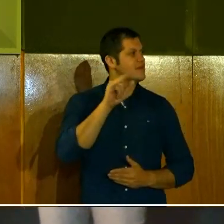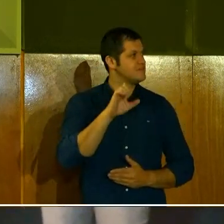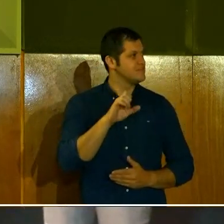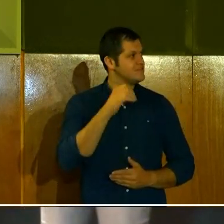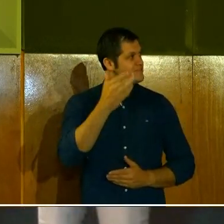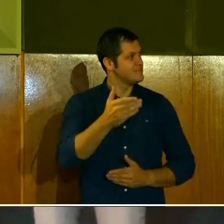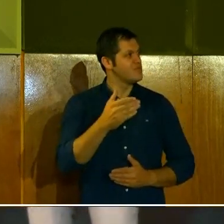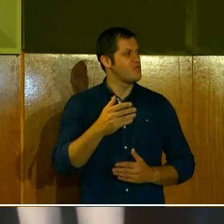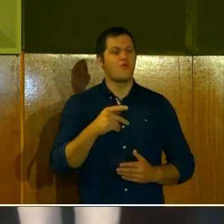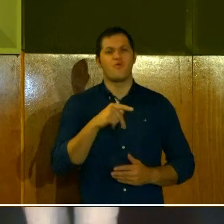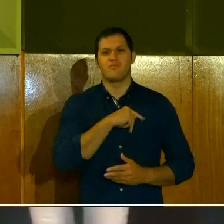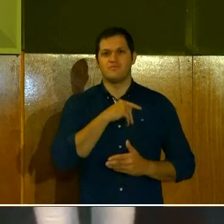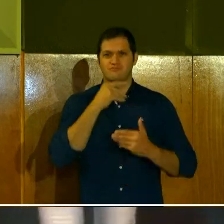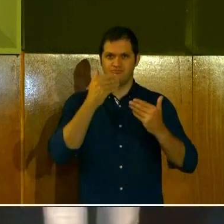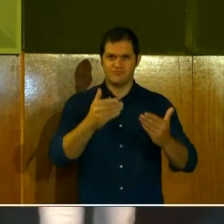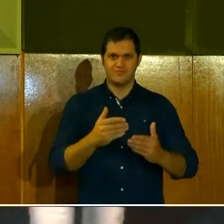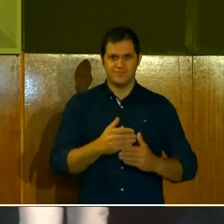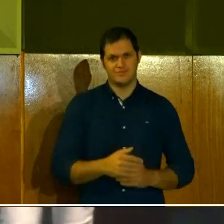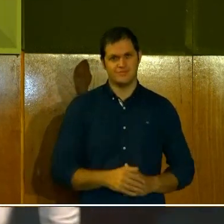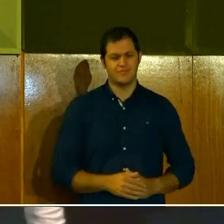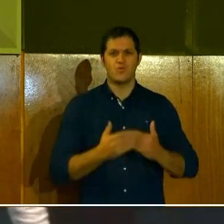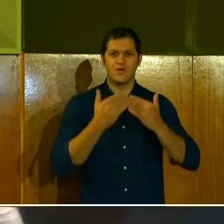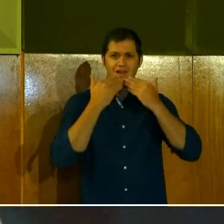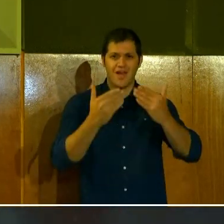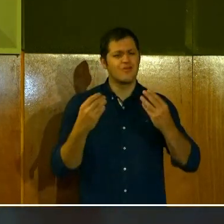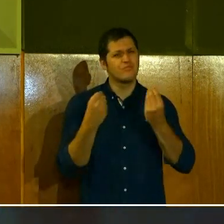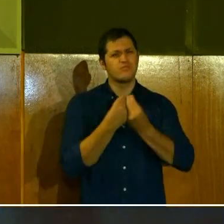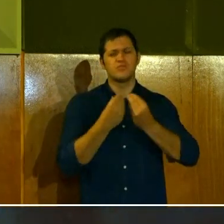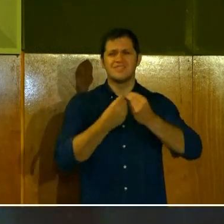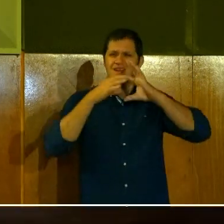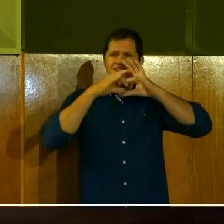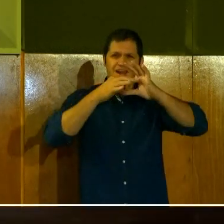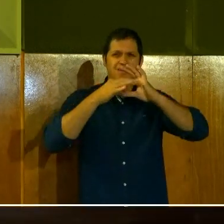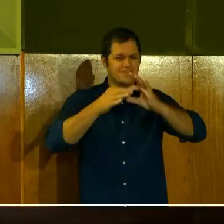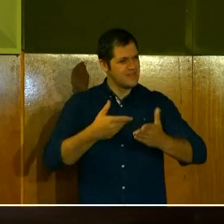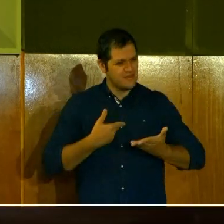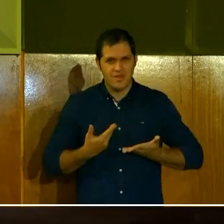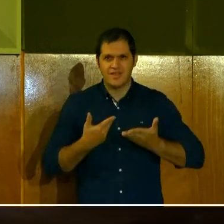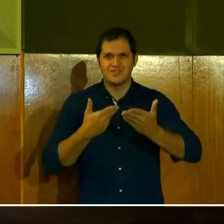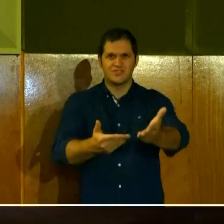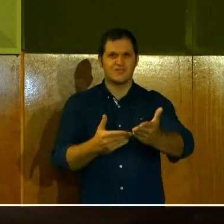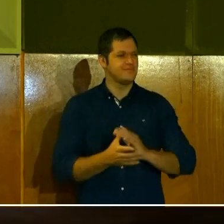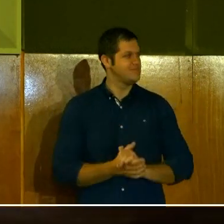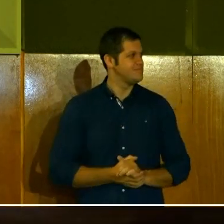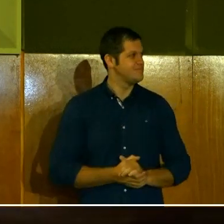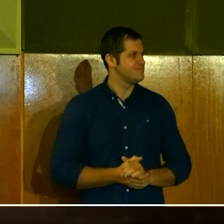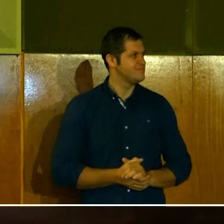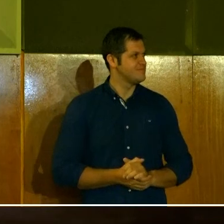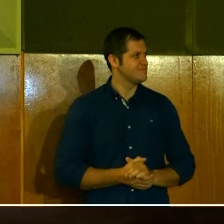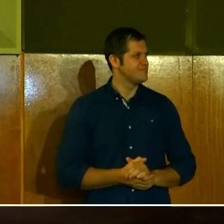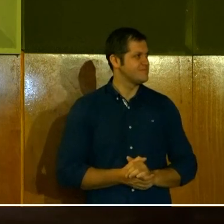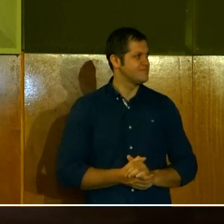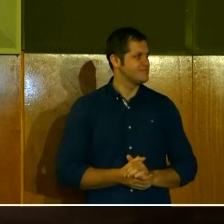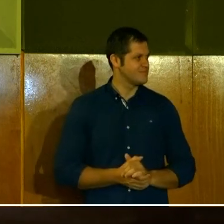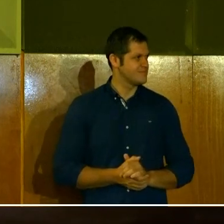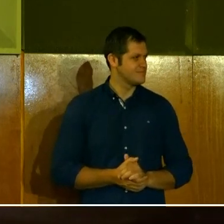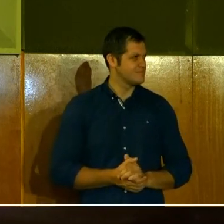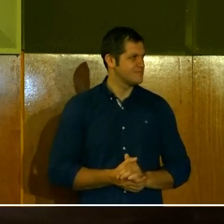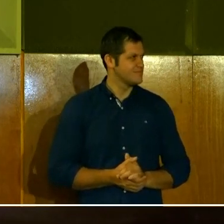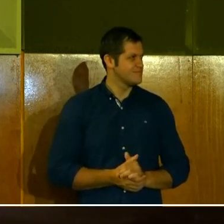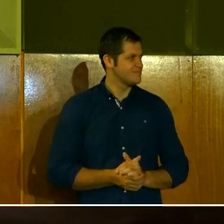bien ahora vamos a invitar al alcalde mauro tamayo rosas a quien le entregue a él un presente por habernos acompañado